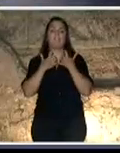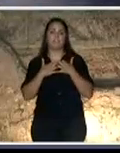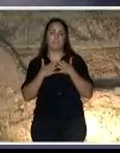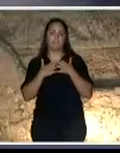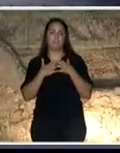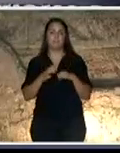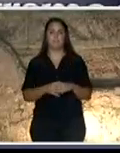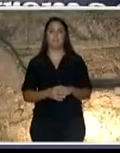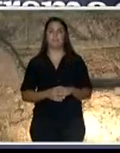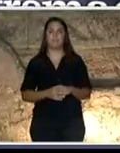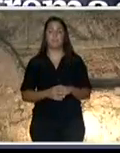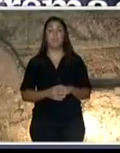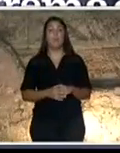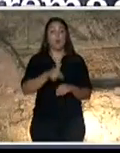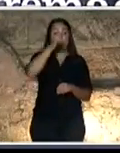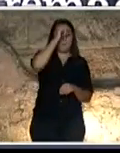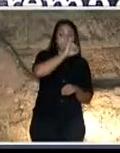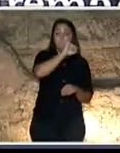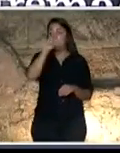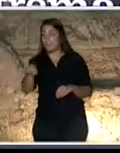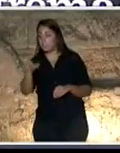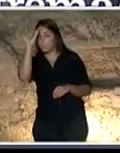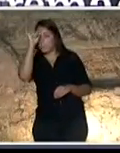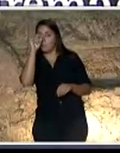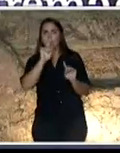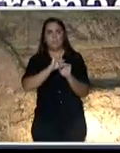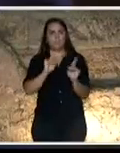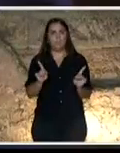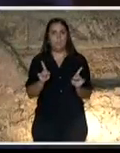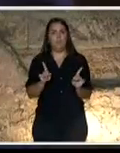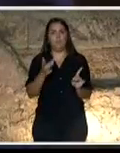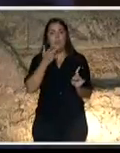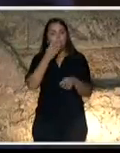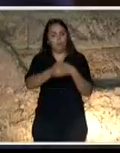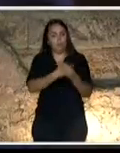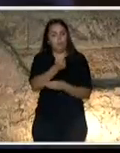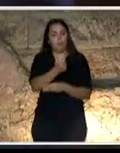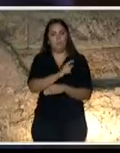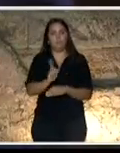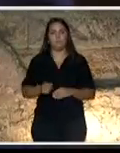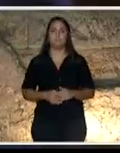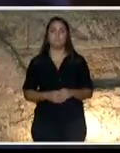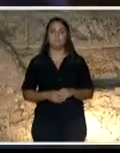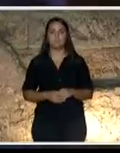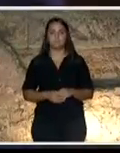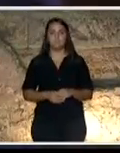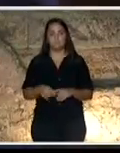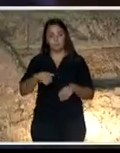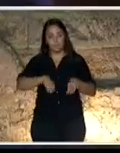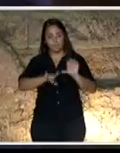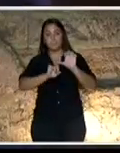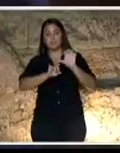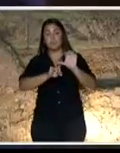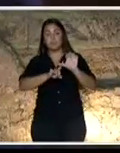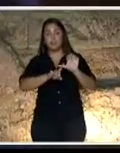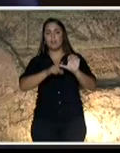no es un hombre más que otro, si no hace más que otro. En Extremadura,